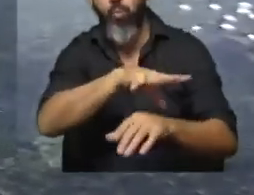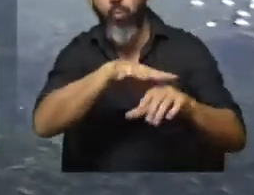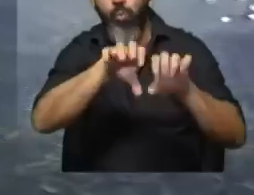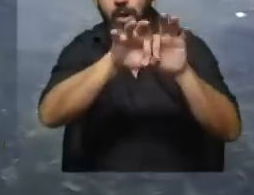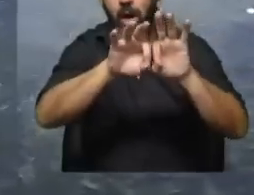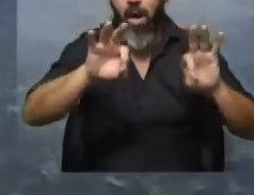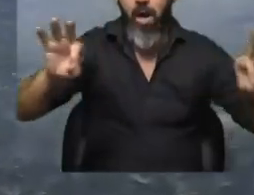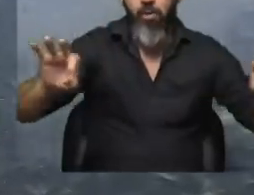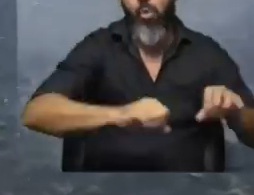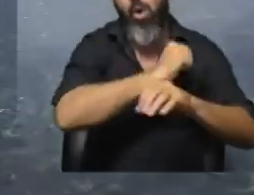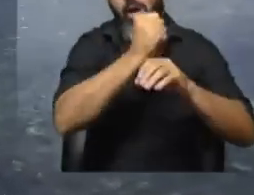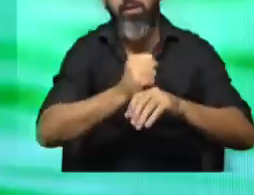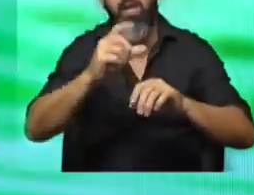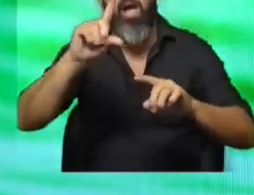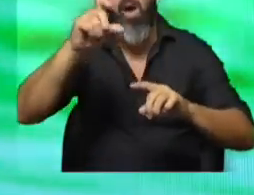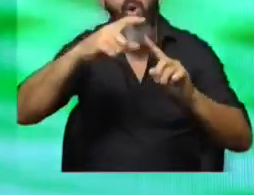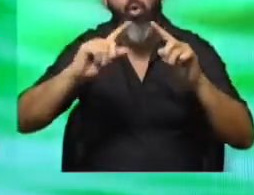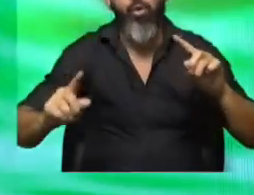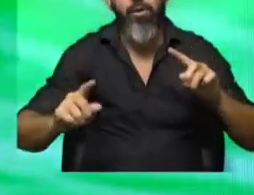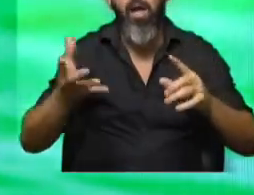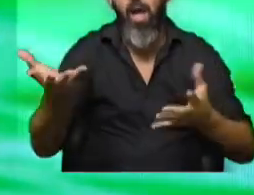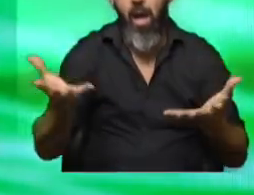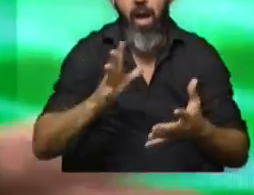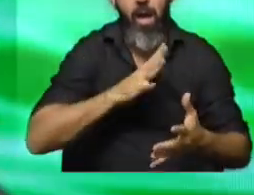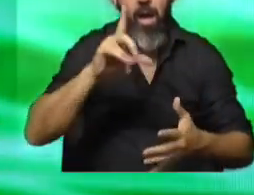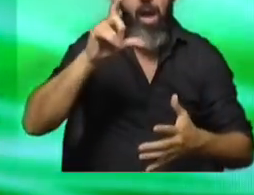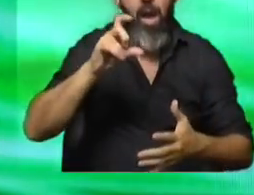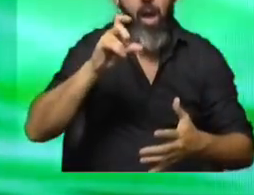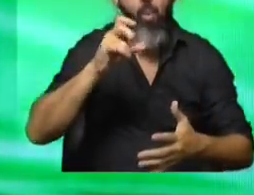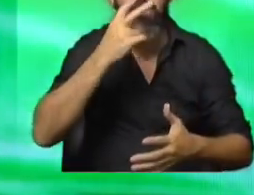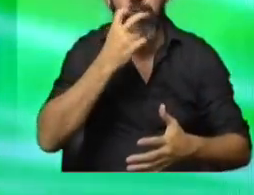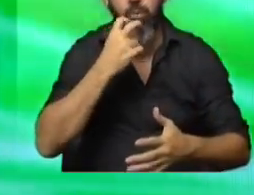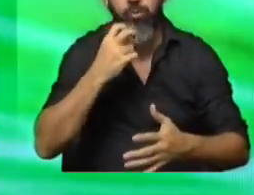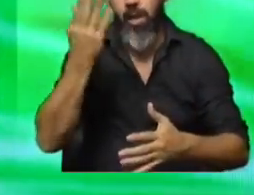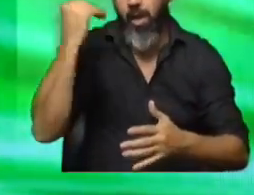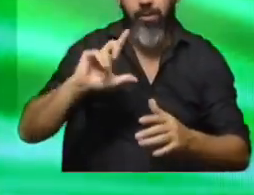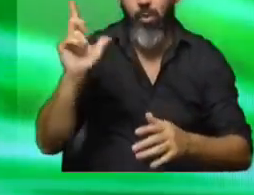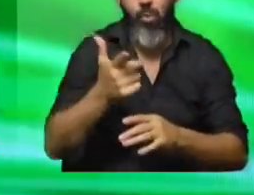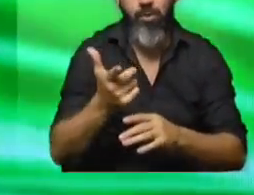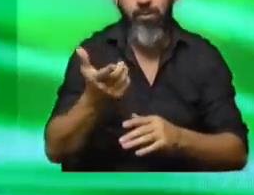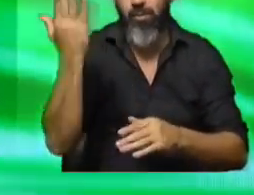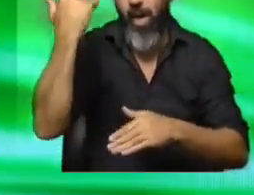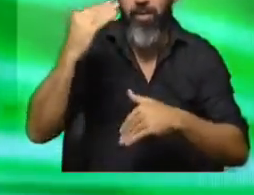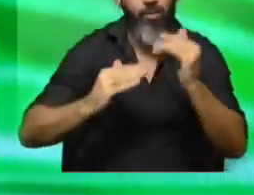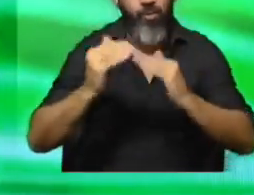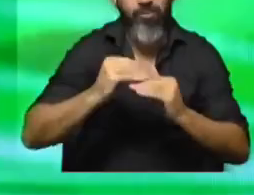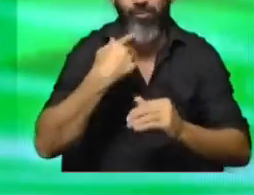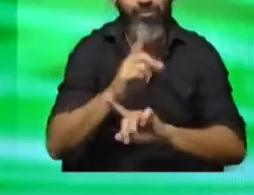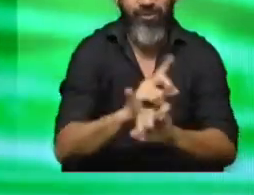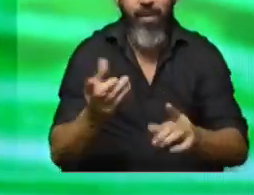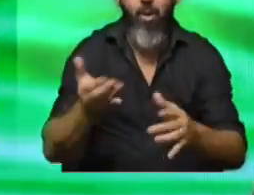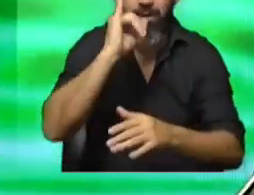por cañería hasta aguas corrientes Bueno ahora hay agua en el San José casi unas semanas no había por tanto esta hora no tenía sentido haber hecho antes no